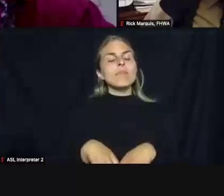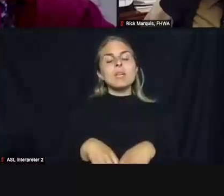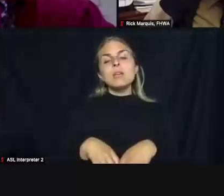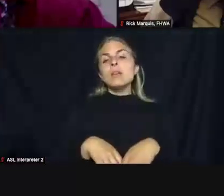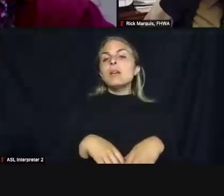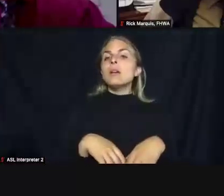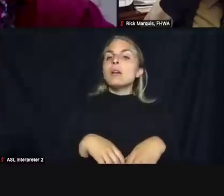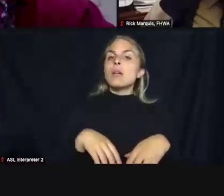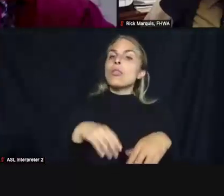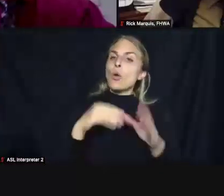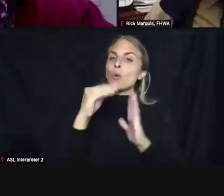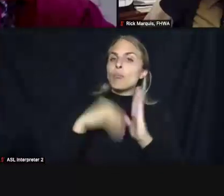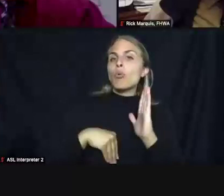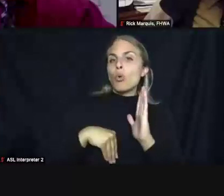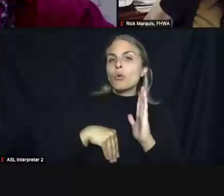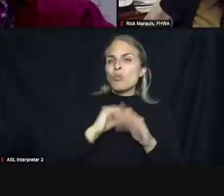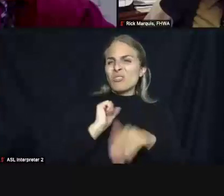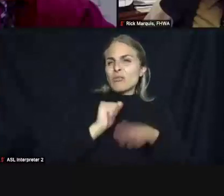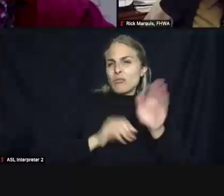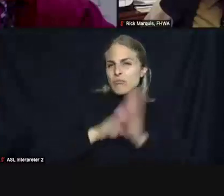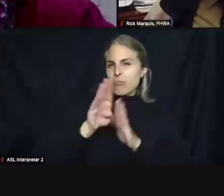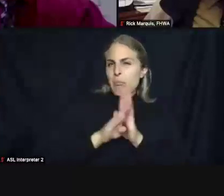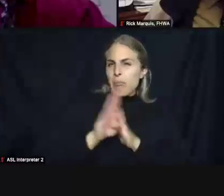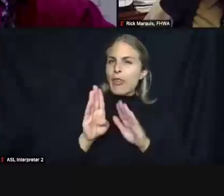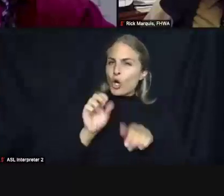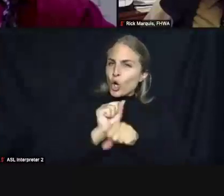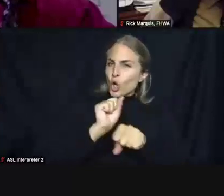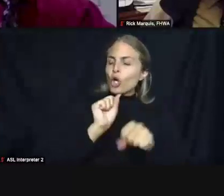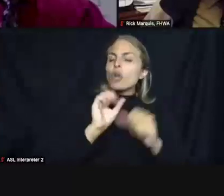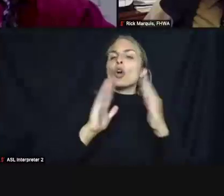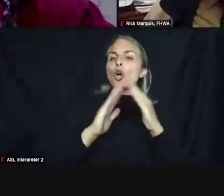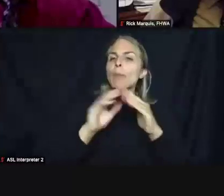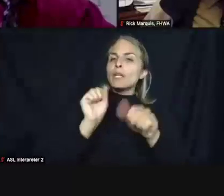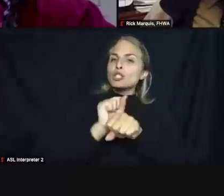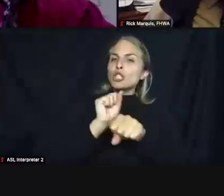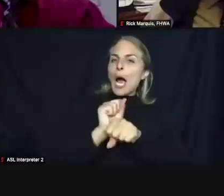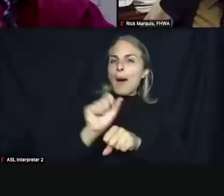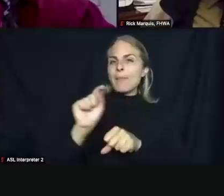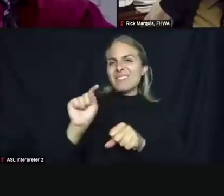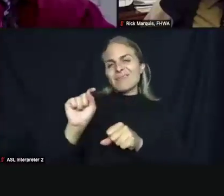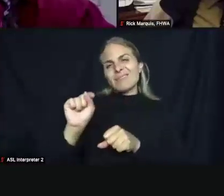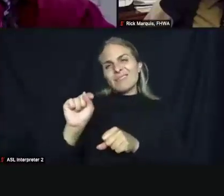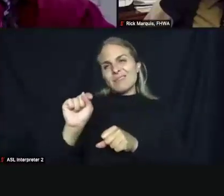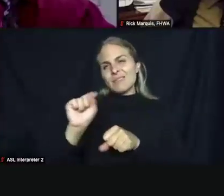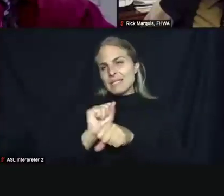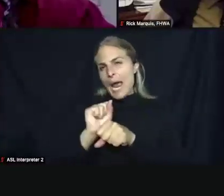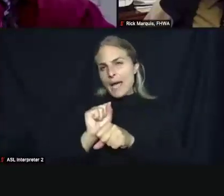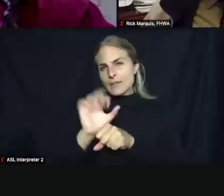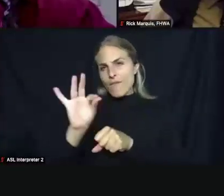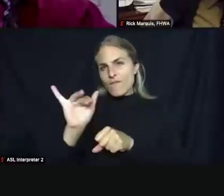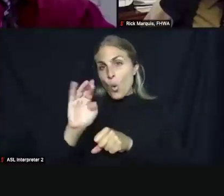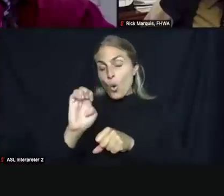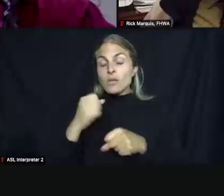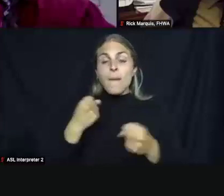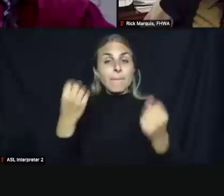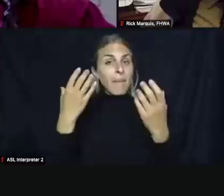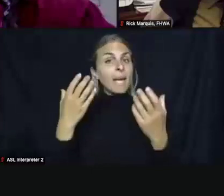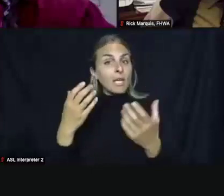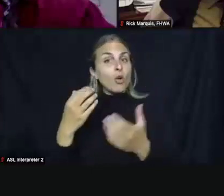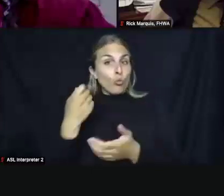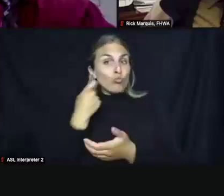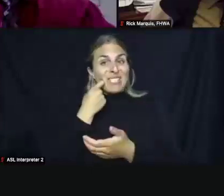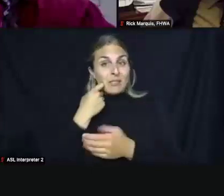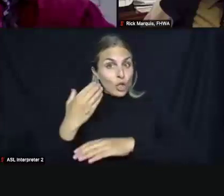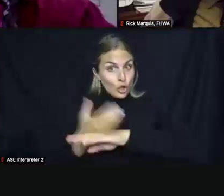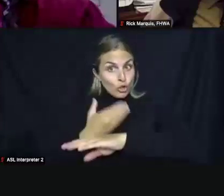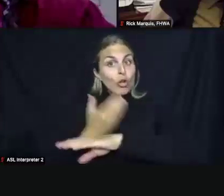equidades y también en cuanto a trabajos en el proyecto de trabajo